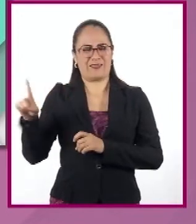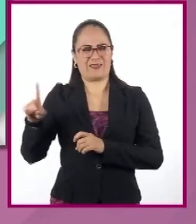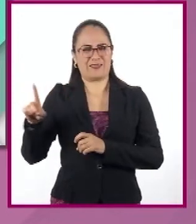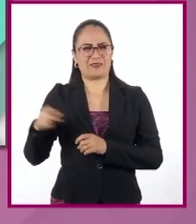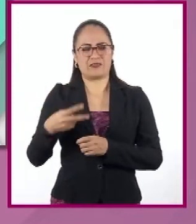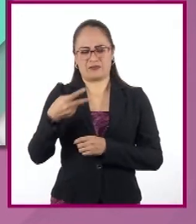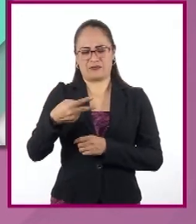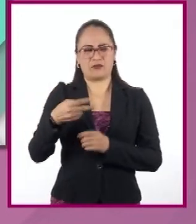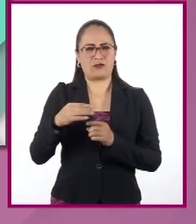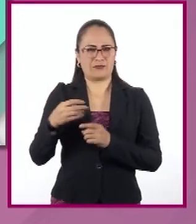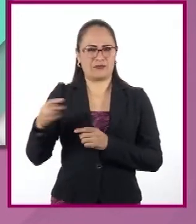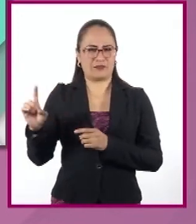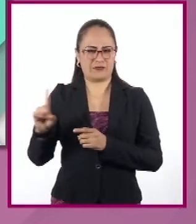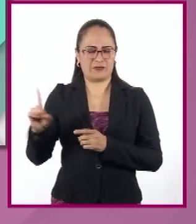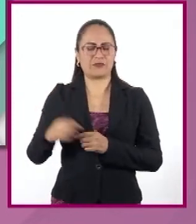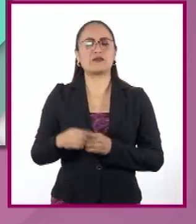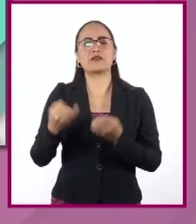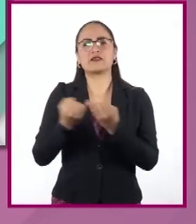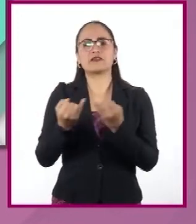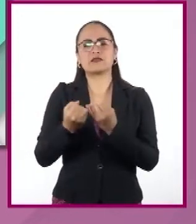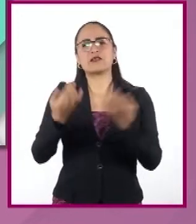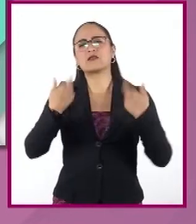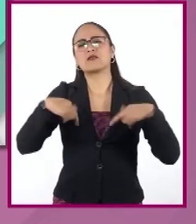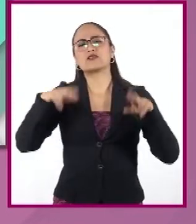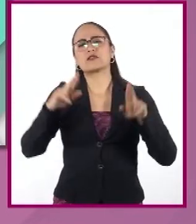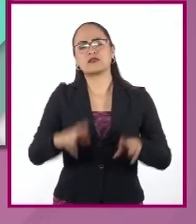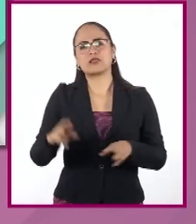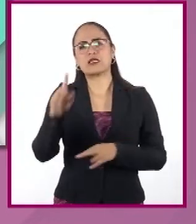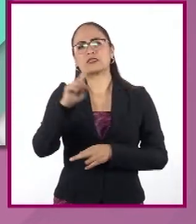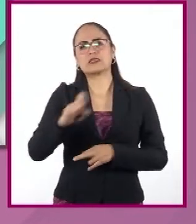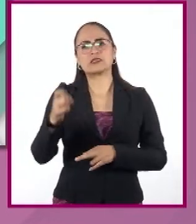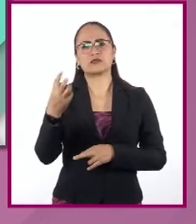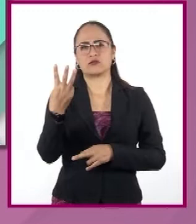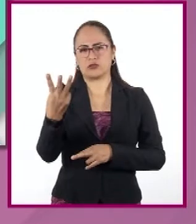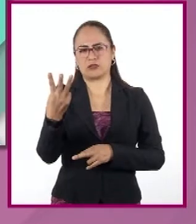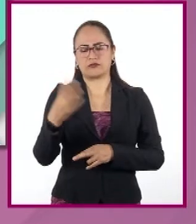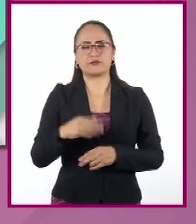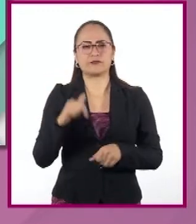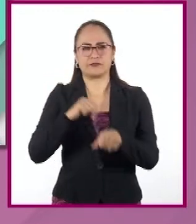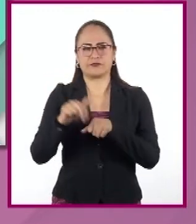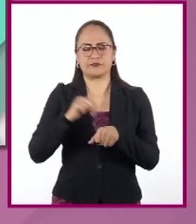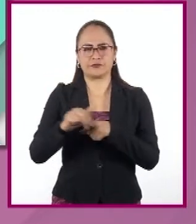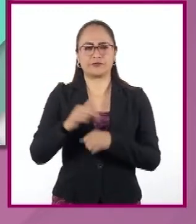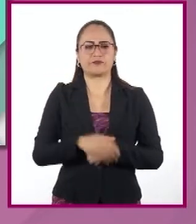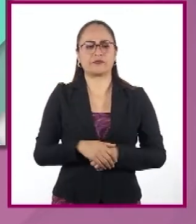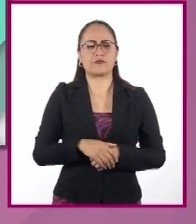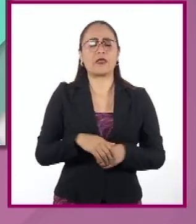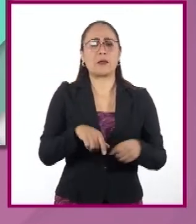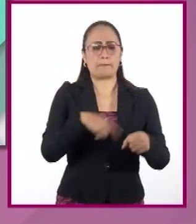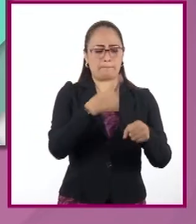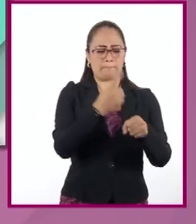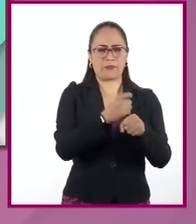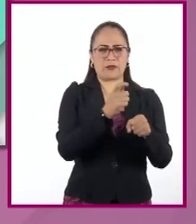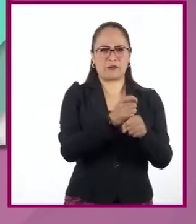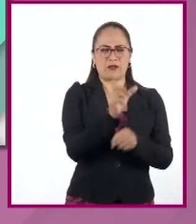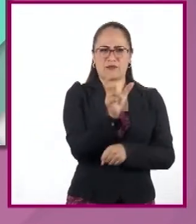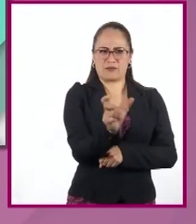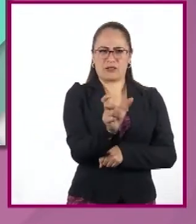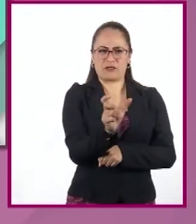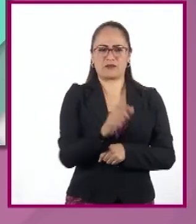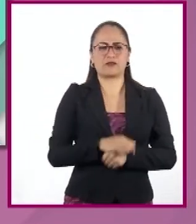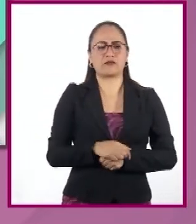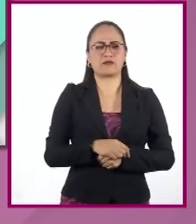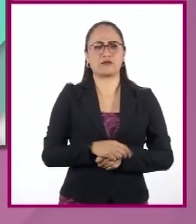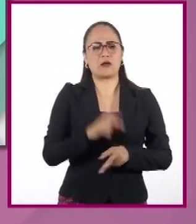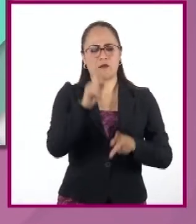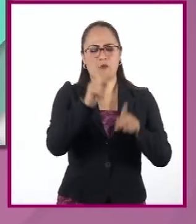igualdad y está representado por el número 103. El primer miembro está formado por